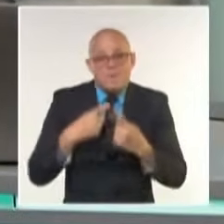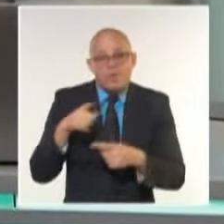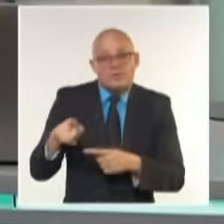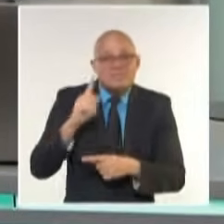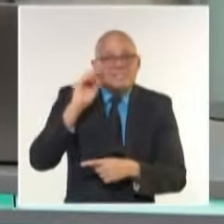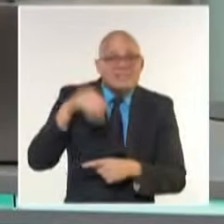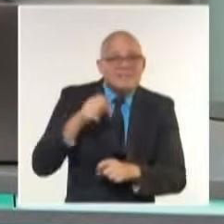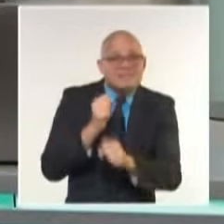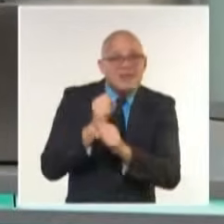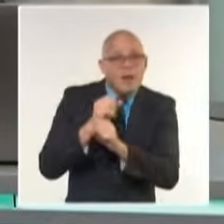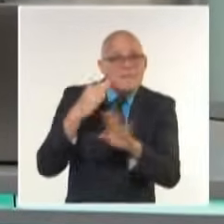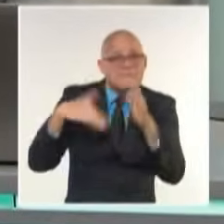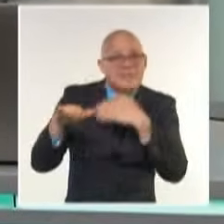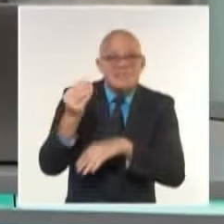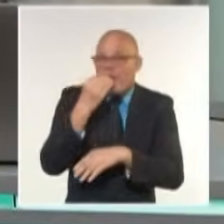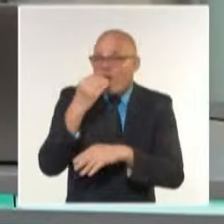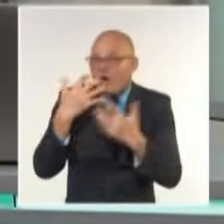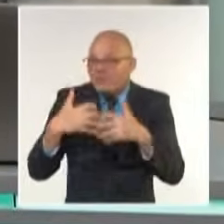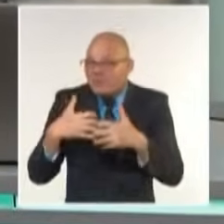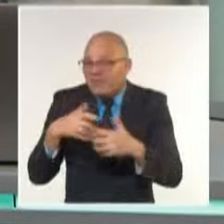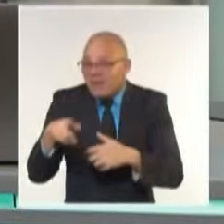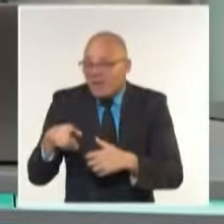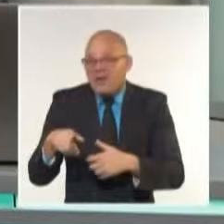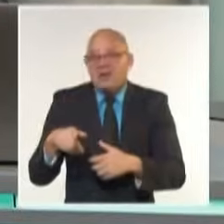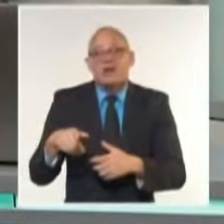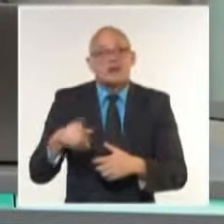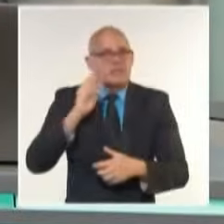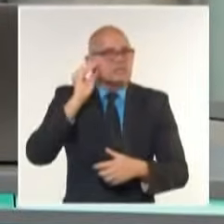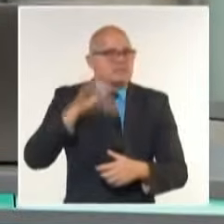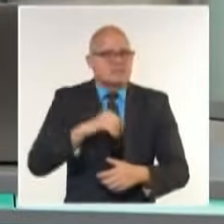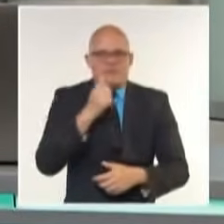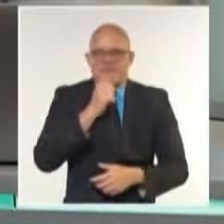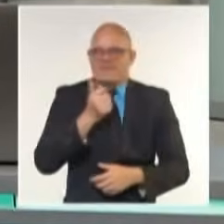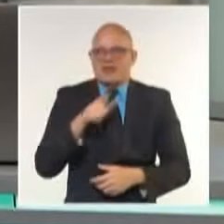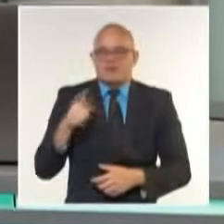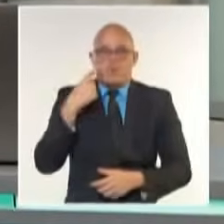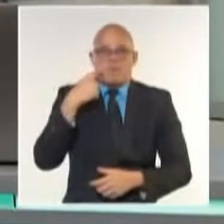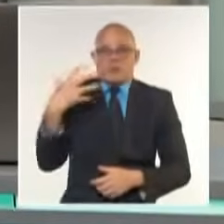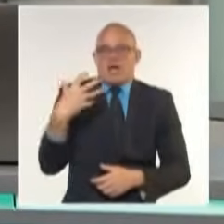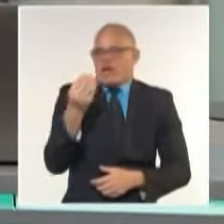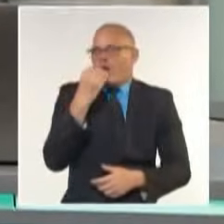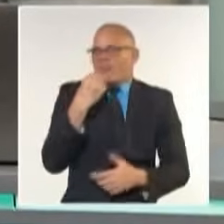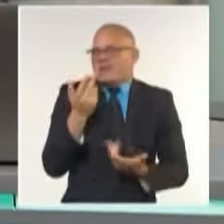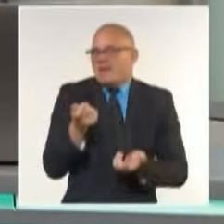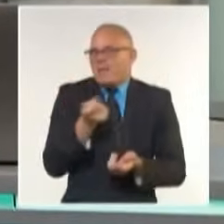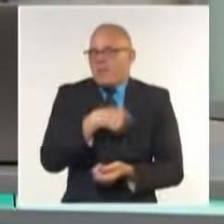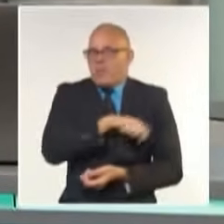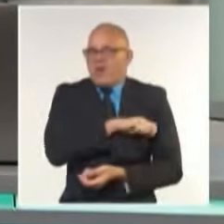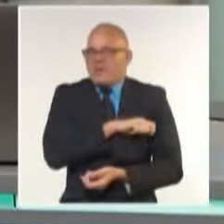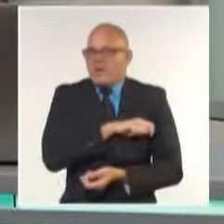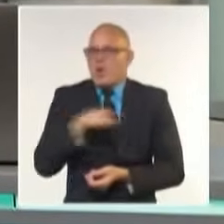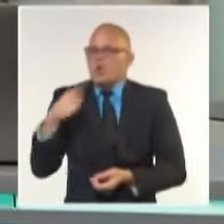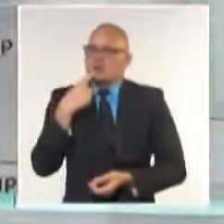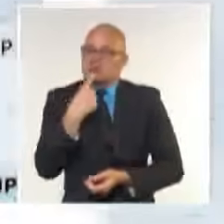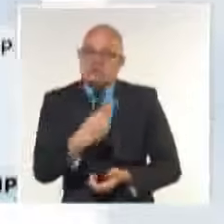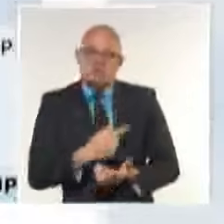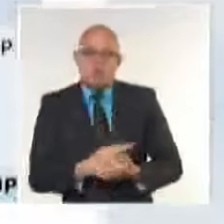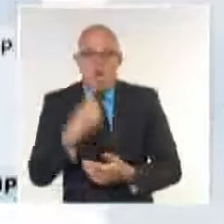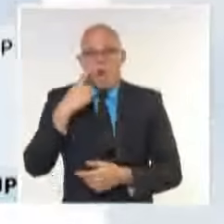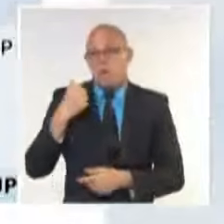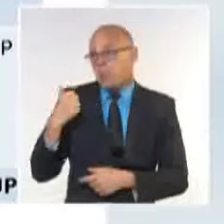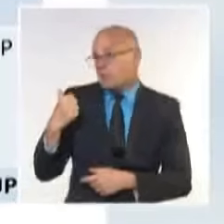ministerio del cual usted es viceministro primero, en todo el sistema empresarial. Es muy serio decirle a la población que esto es una